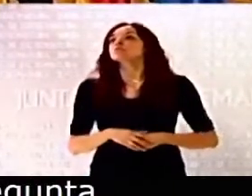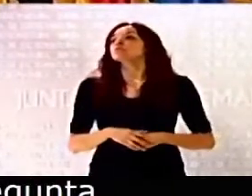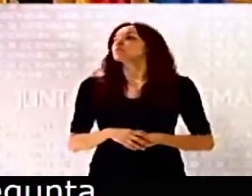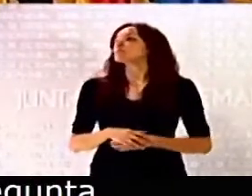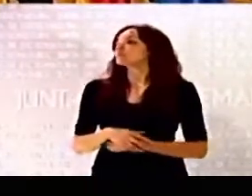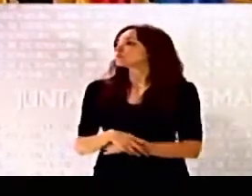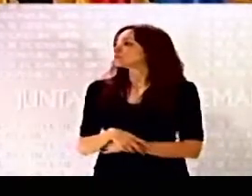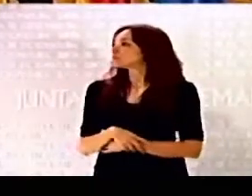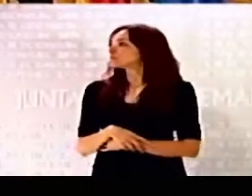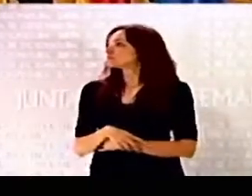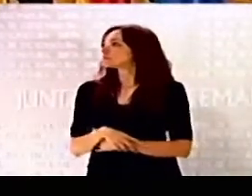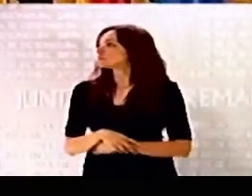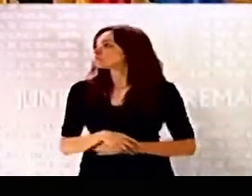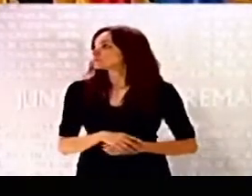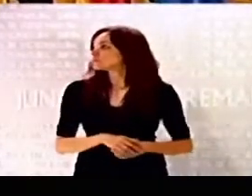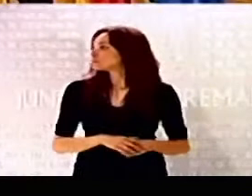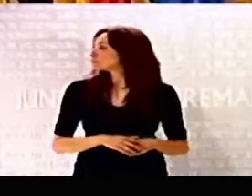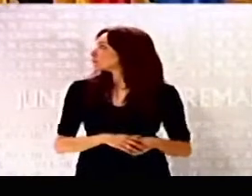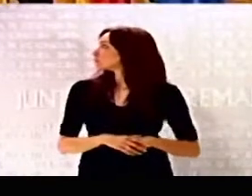Jorge.